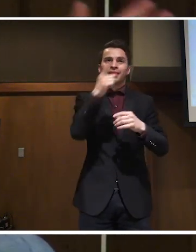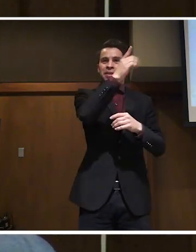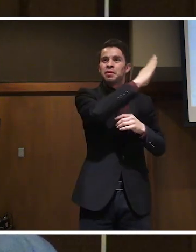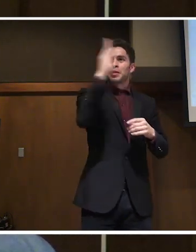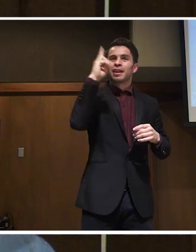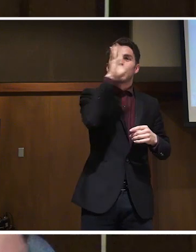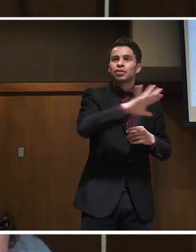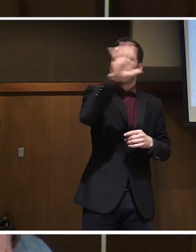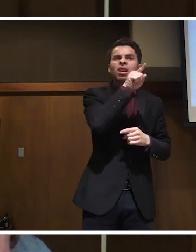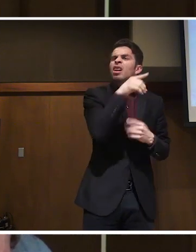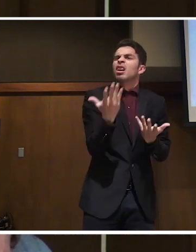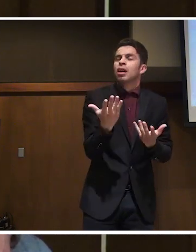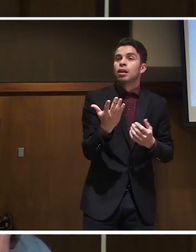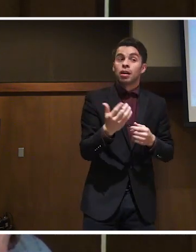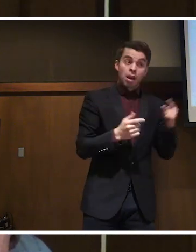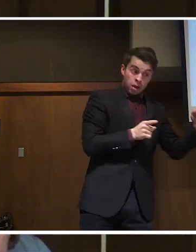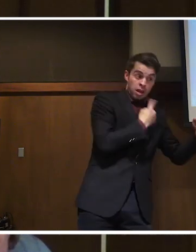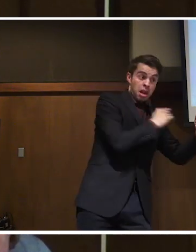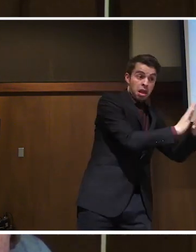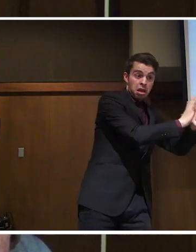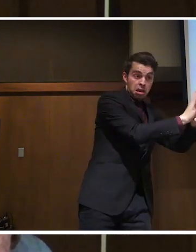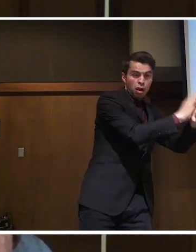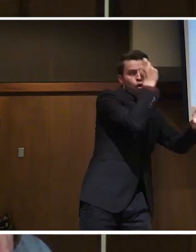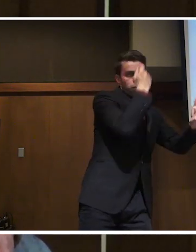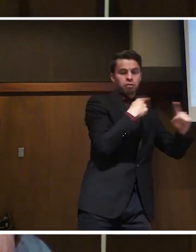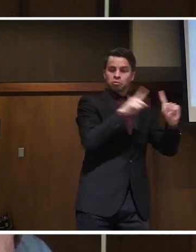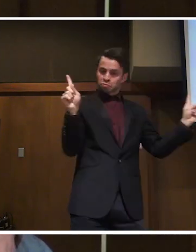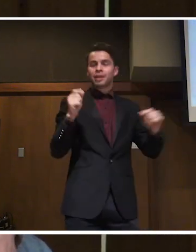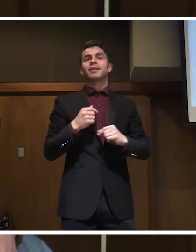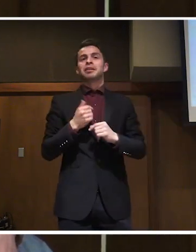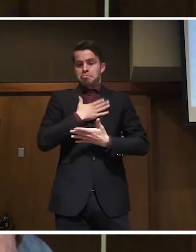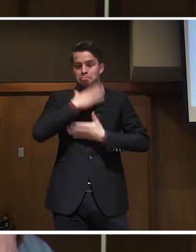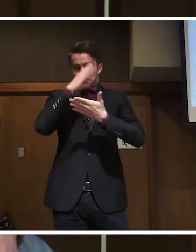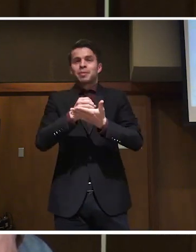que yo, a diferencia de él, la pinto más como algo creado para